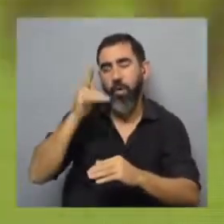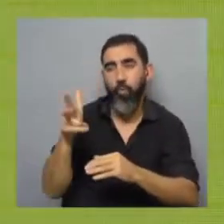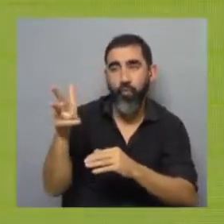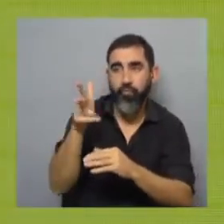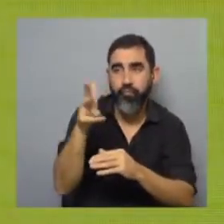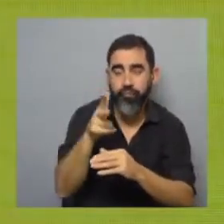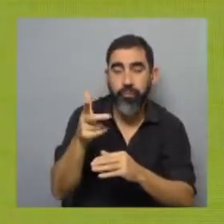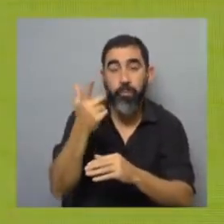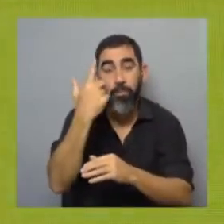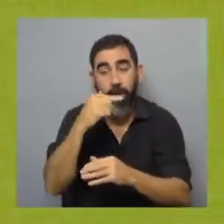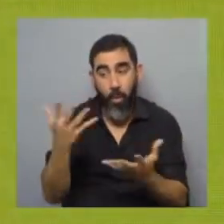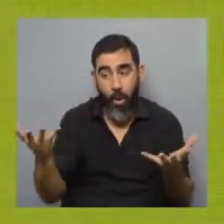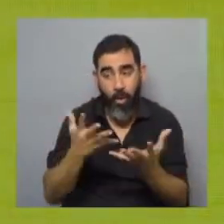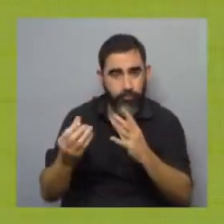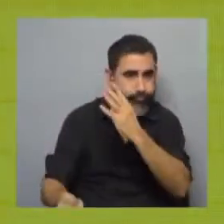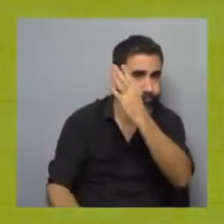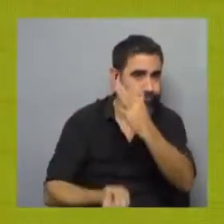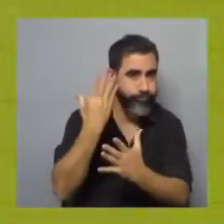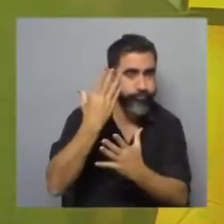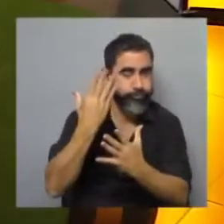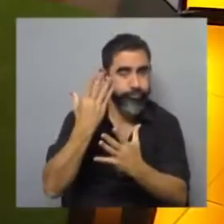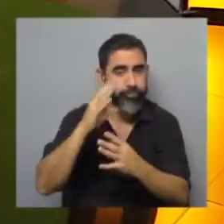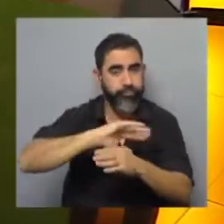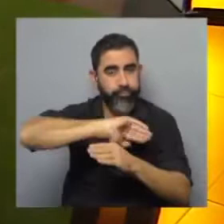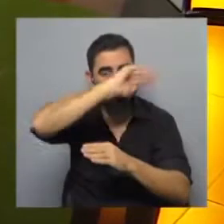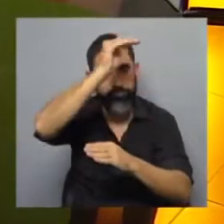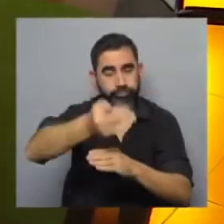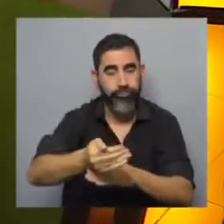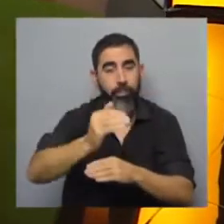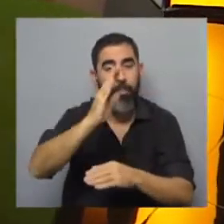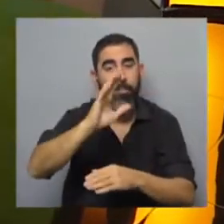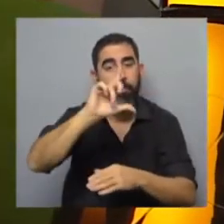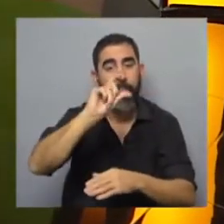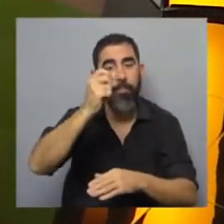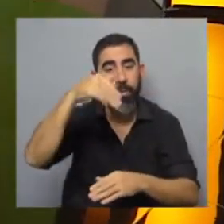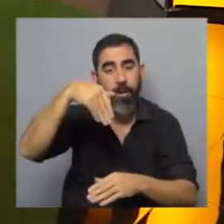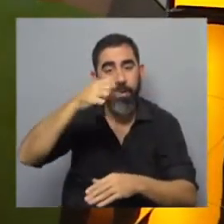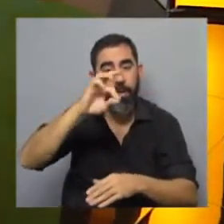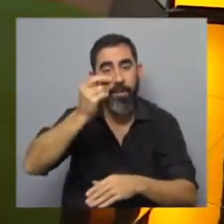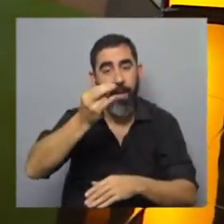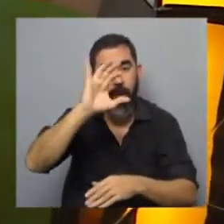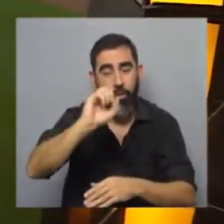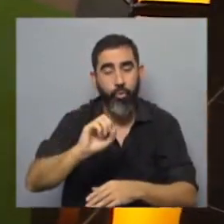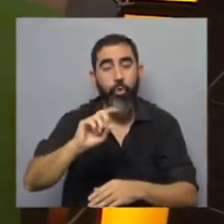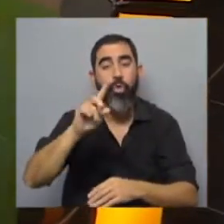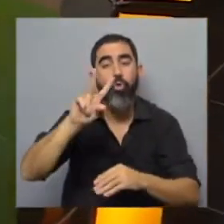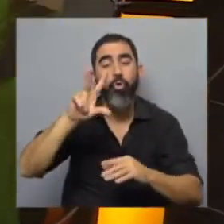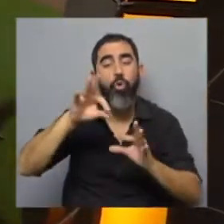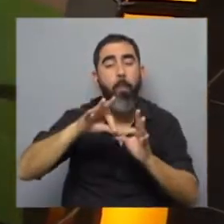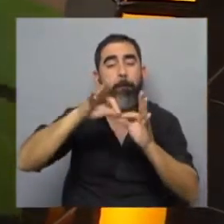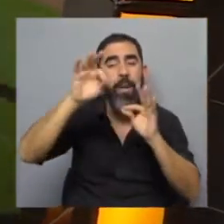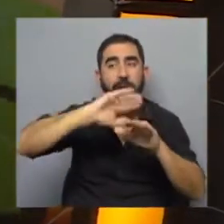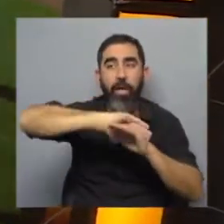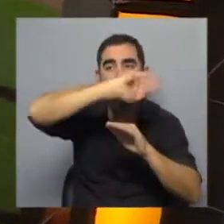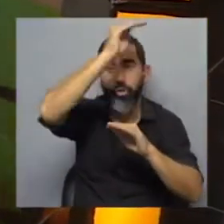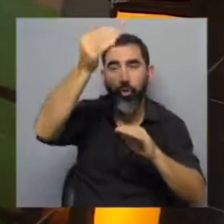bueno, ahora se renovó el planetario, tiene una pantalla, un domo de 18 metros, o sea que es una tecnología